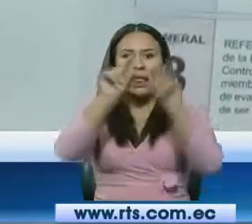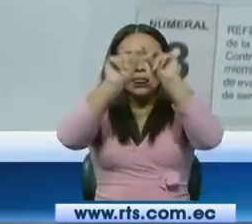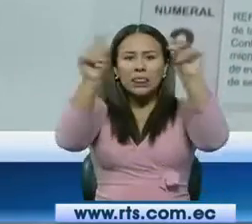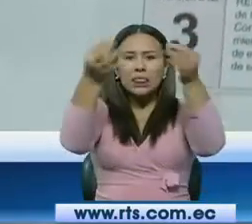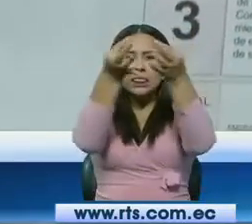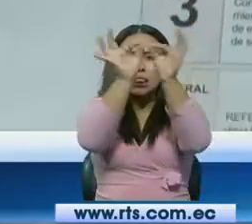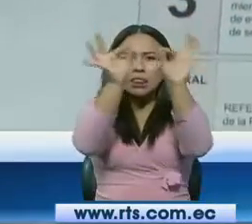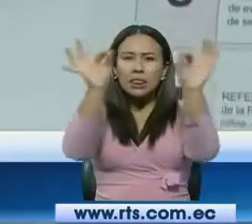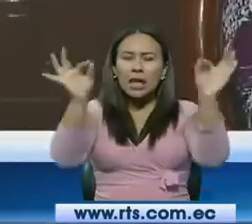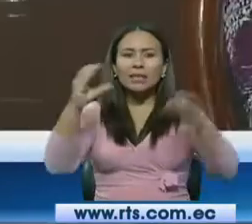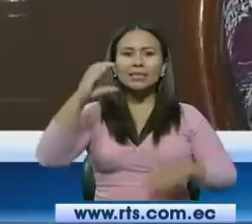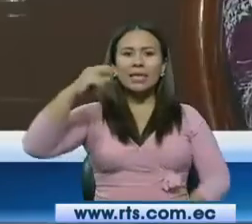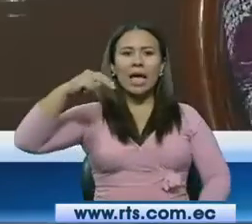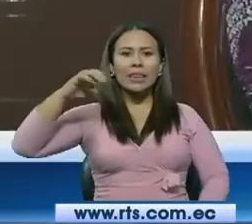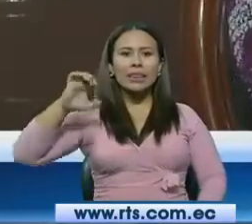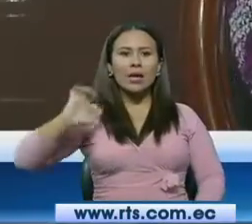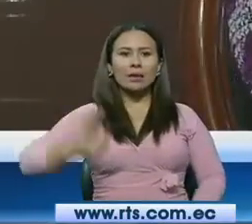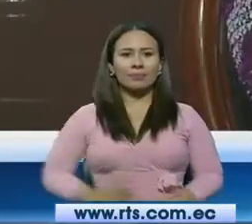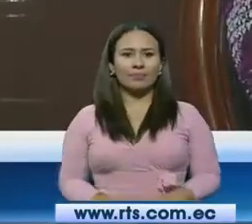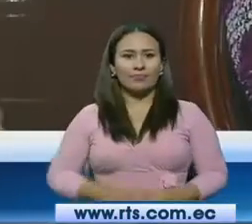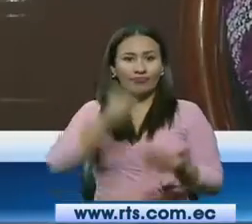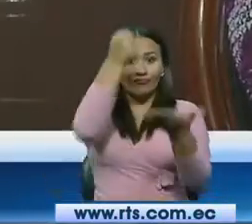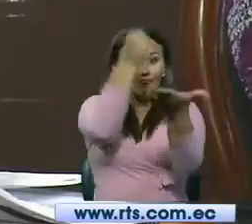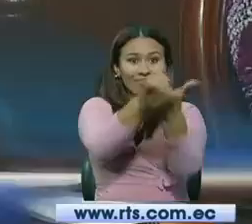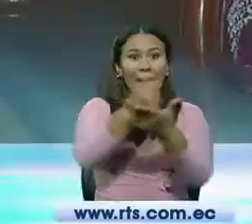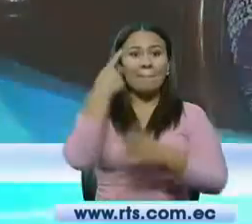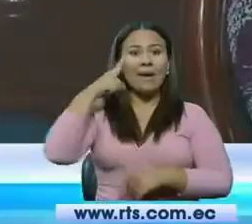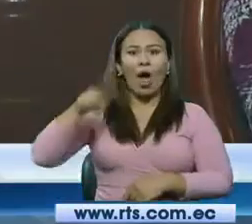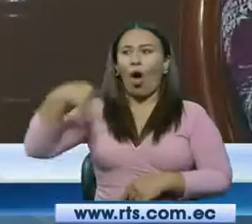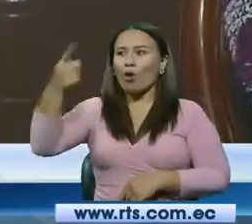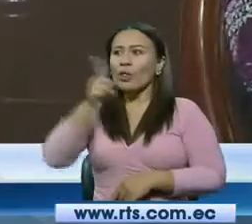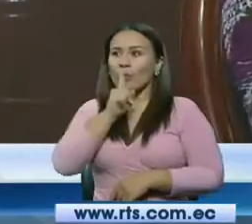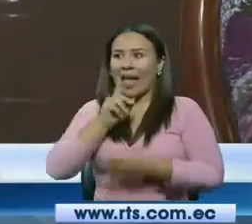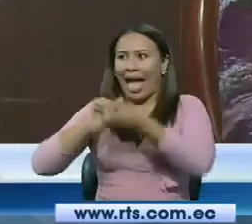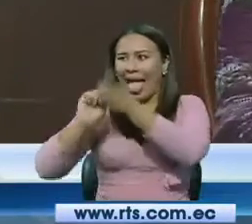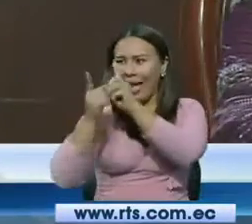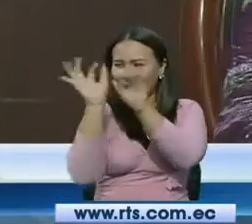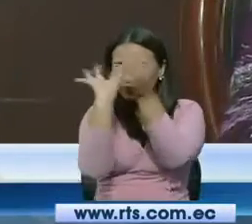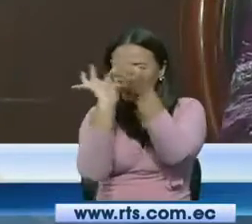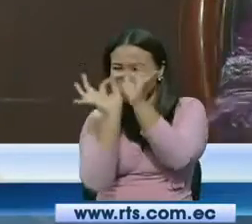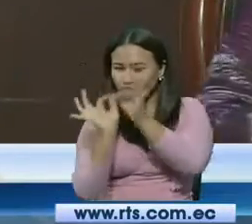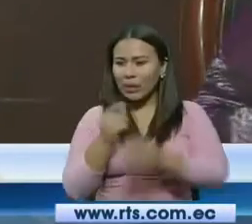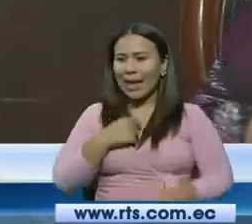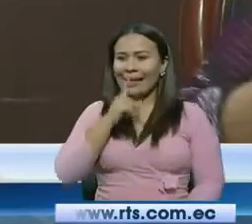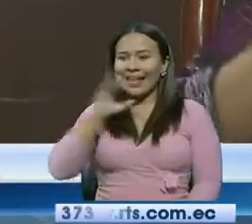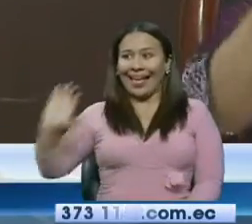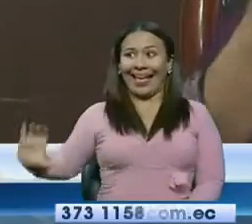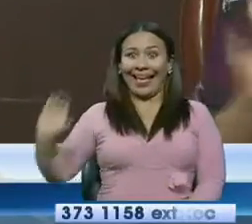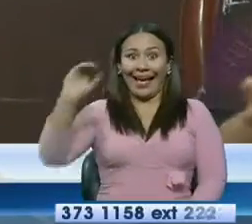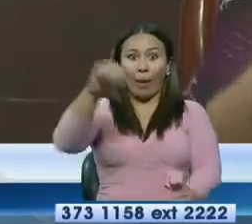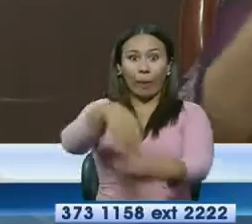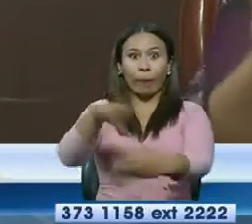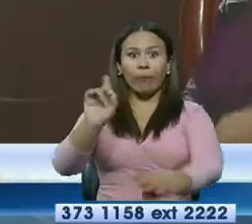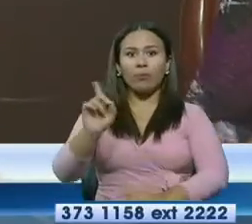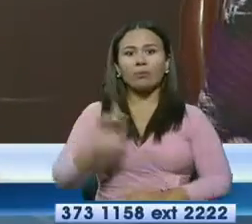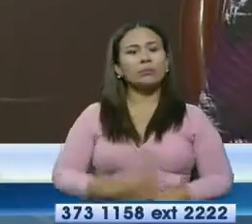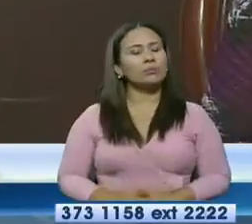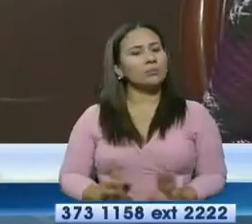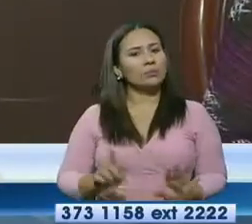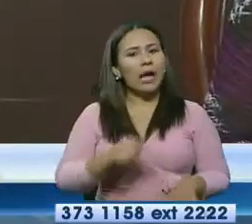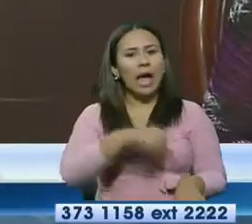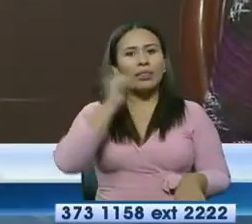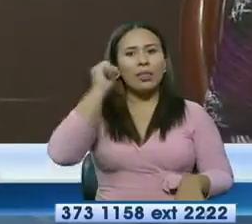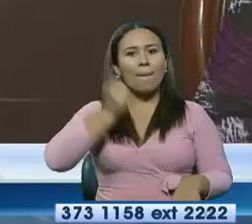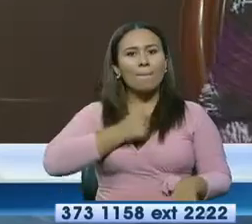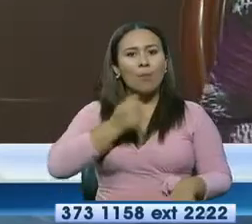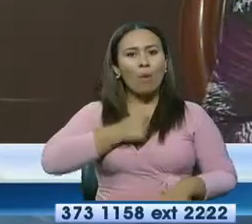iniciales del CNE. Es decir, es un documento inalterable. Esa es la información que de manera general puedo dar al público,